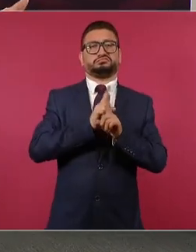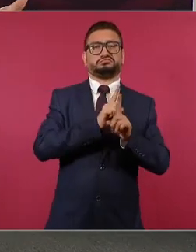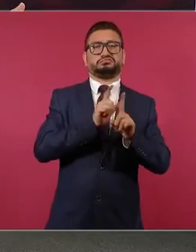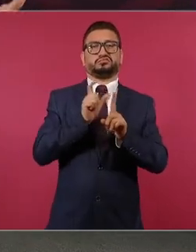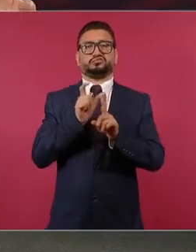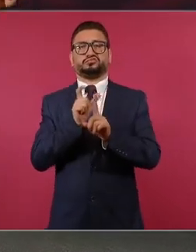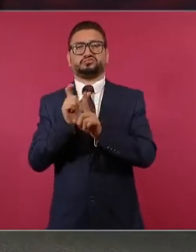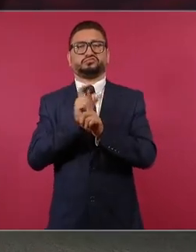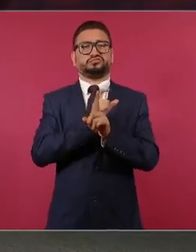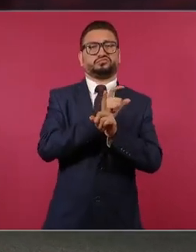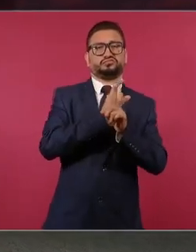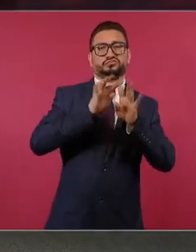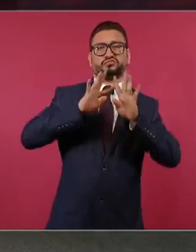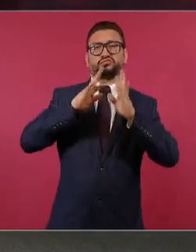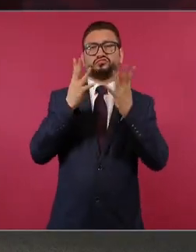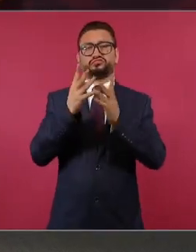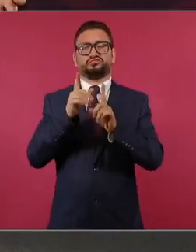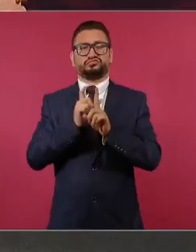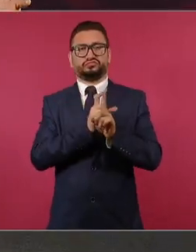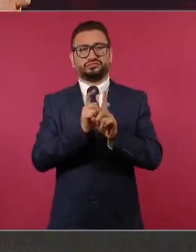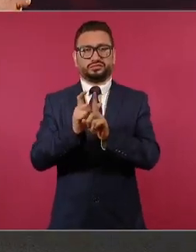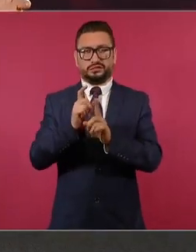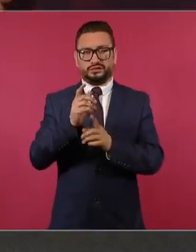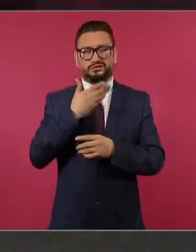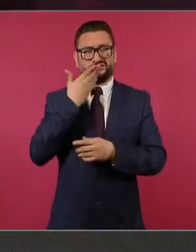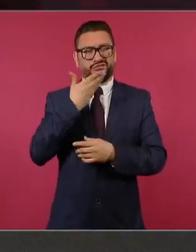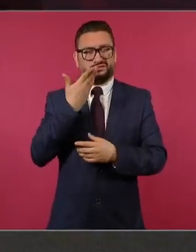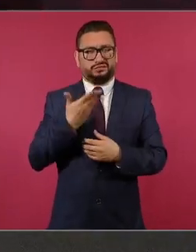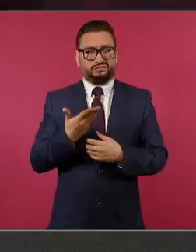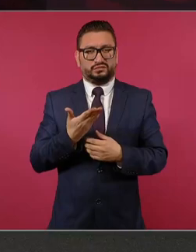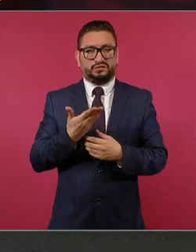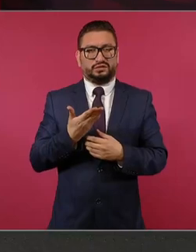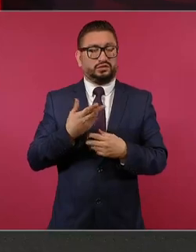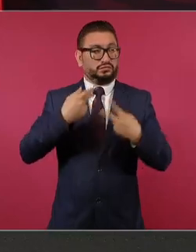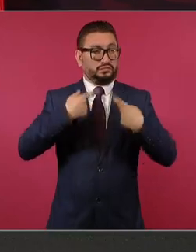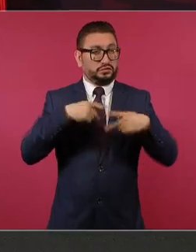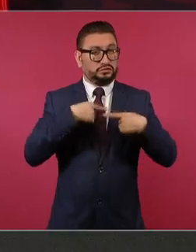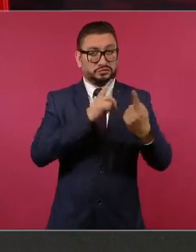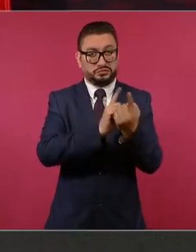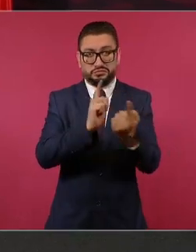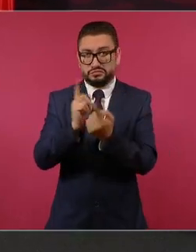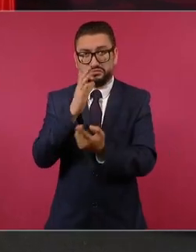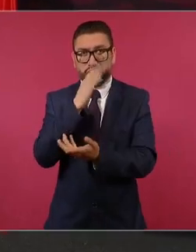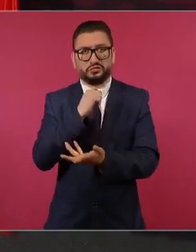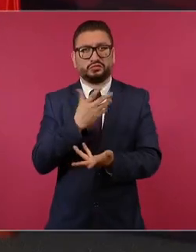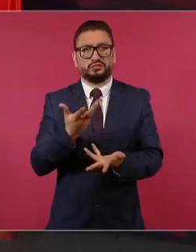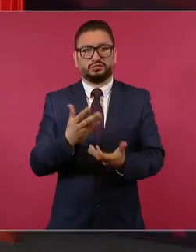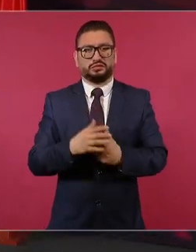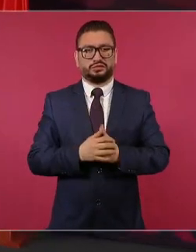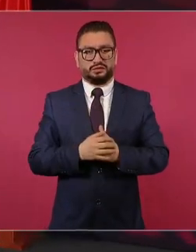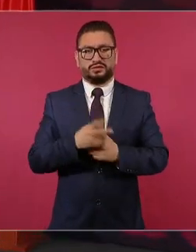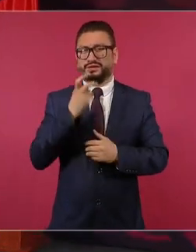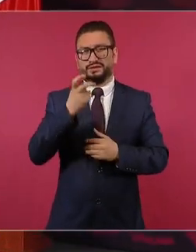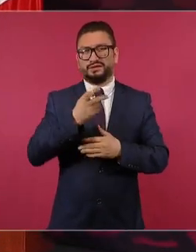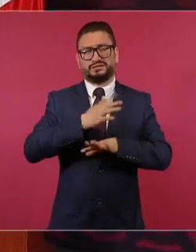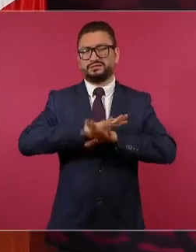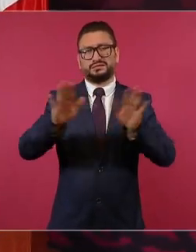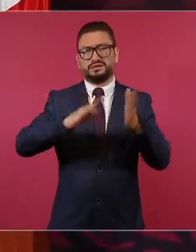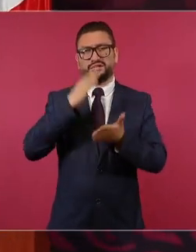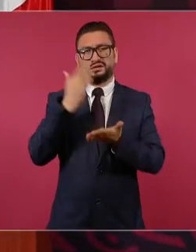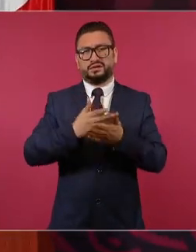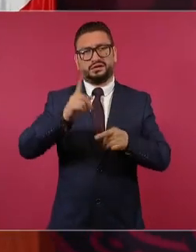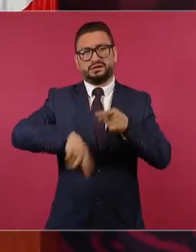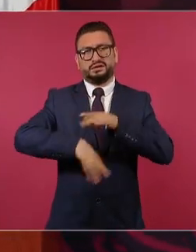sí, rodeados. No podía uno hablar con la gente, eso ya no